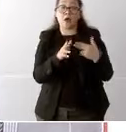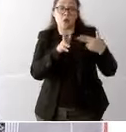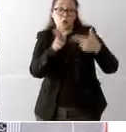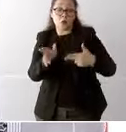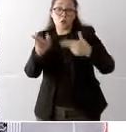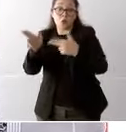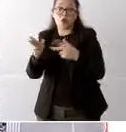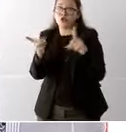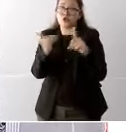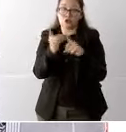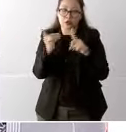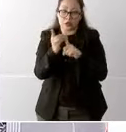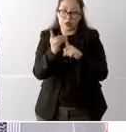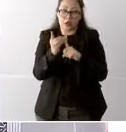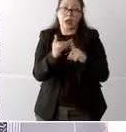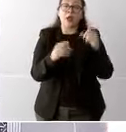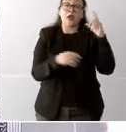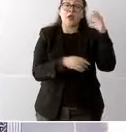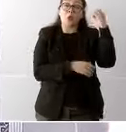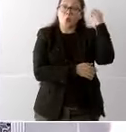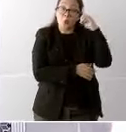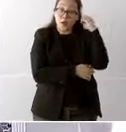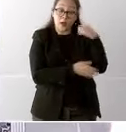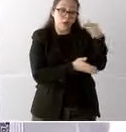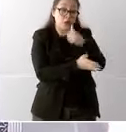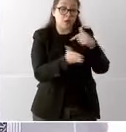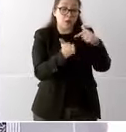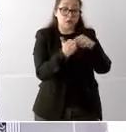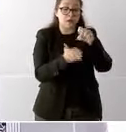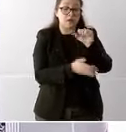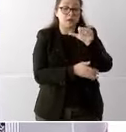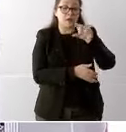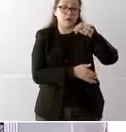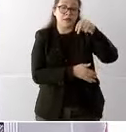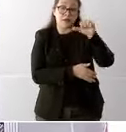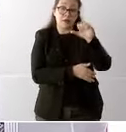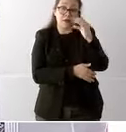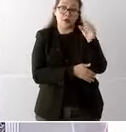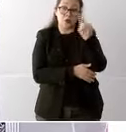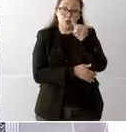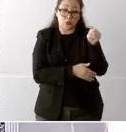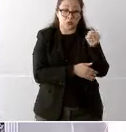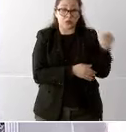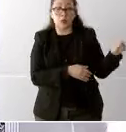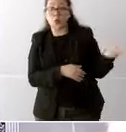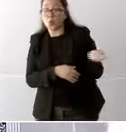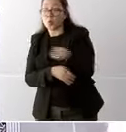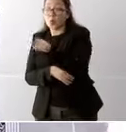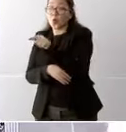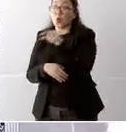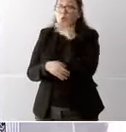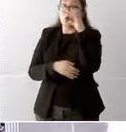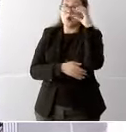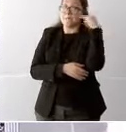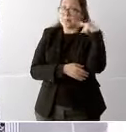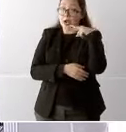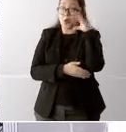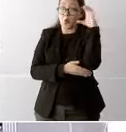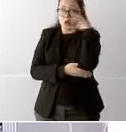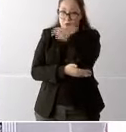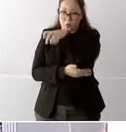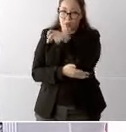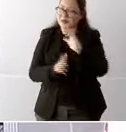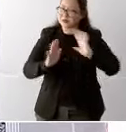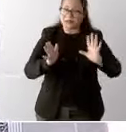a Coatzacoalcos. Ya vamos a tener ferrocarril. Y vamos a inaugurar este